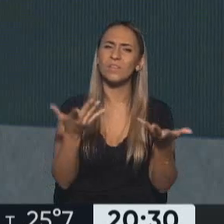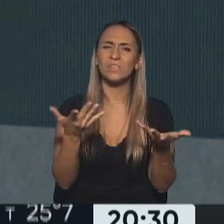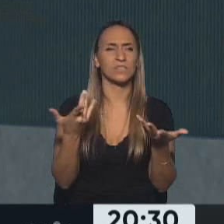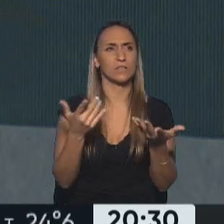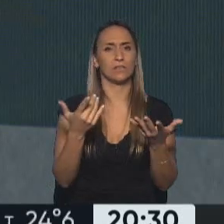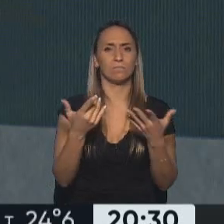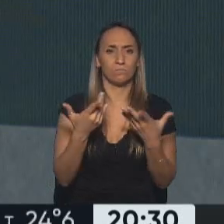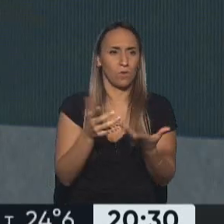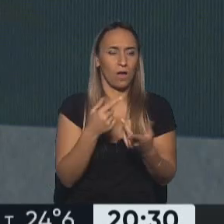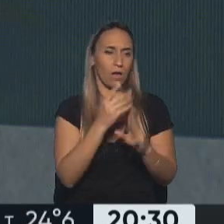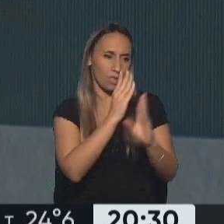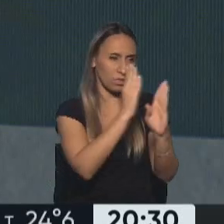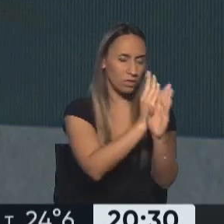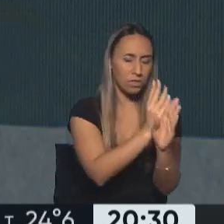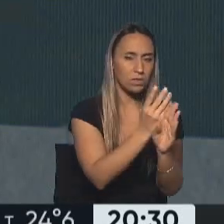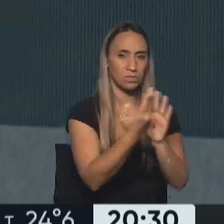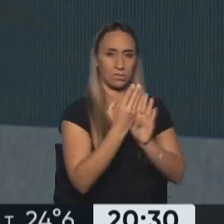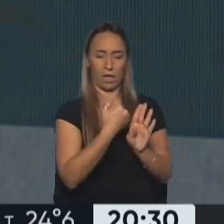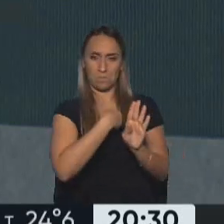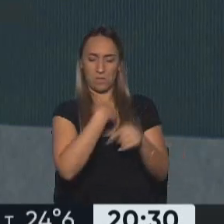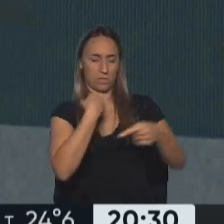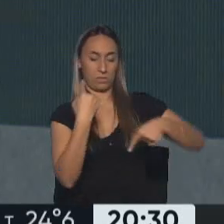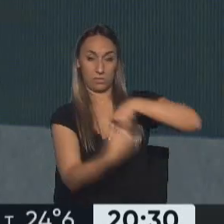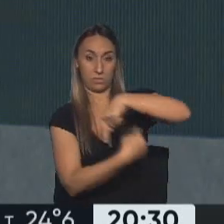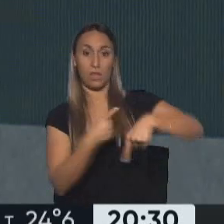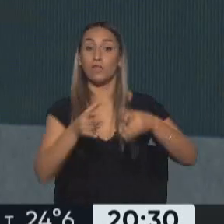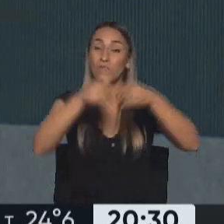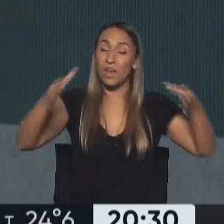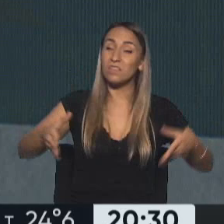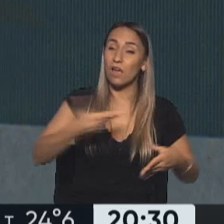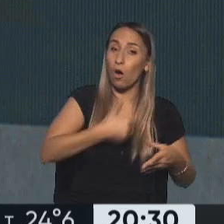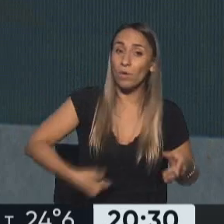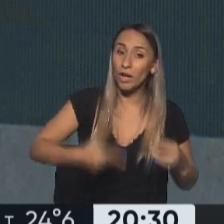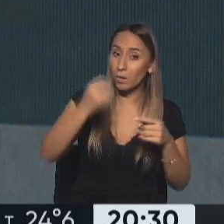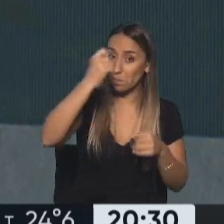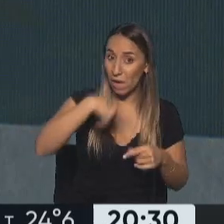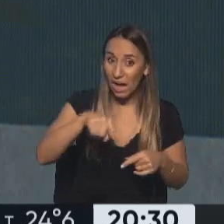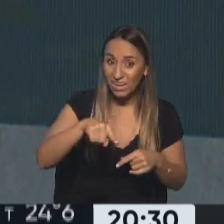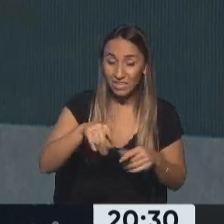mundo espiado. Durante todo Macrilandia esto pasó. Así seguimos.